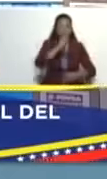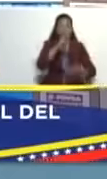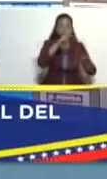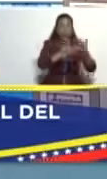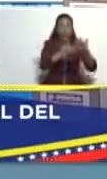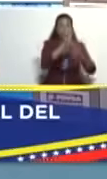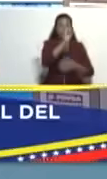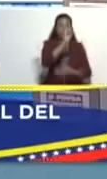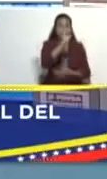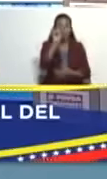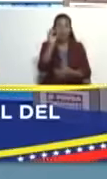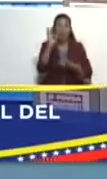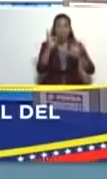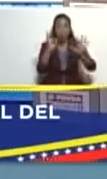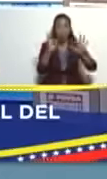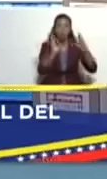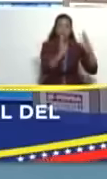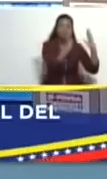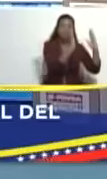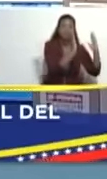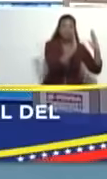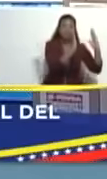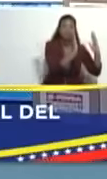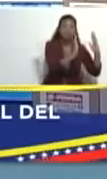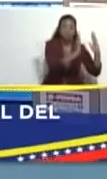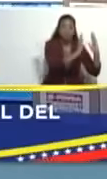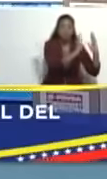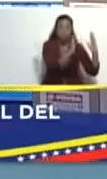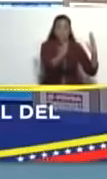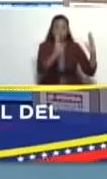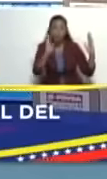Y aquí va a ser como el doble.